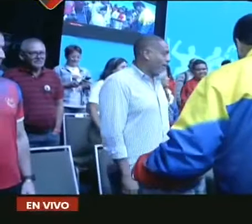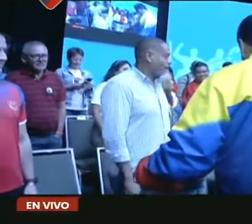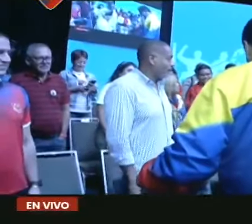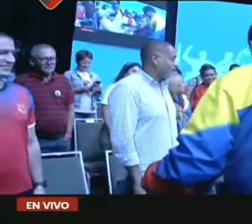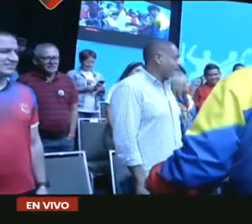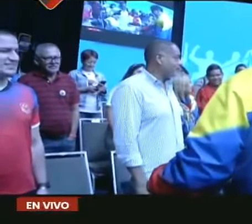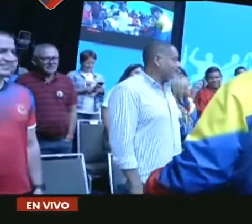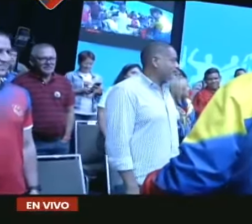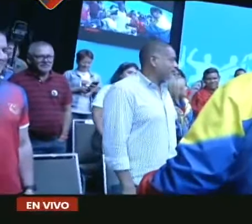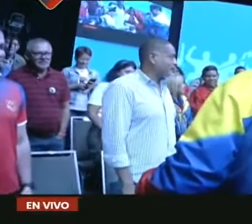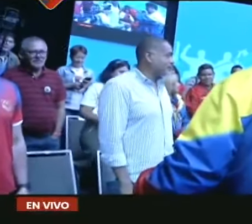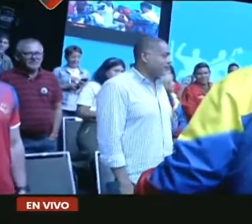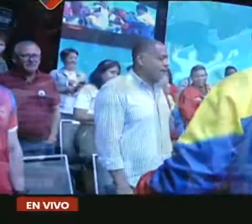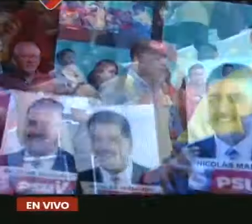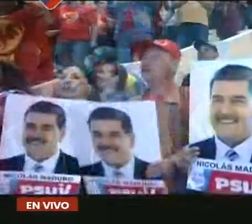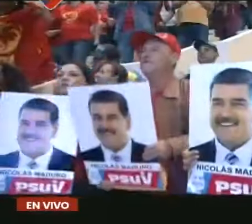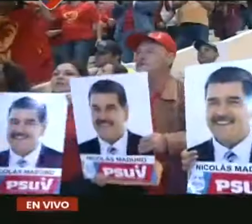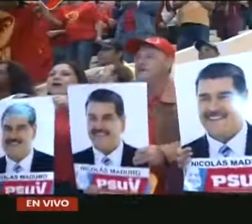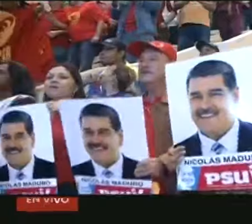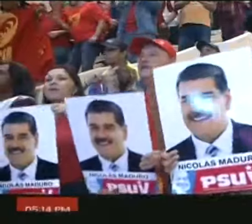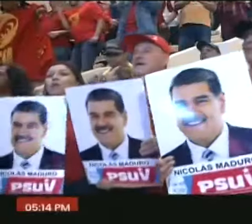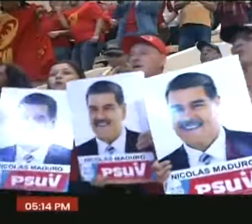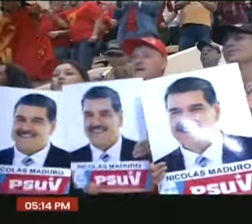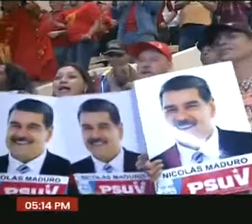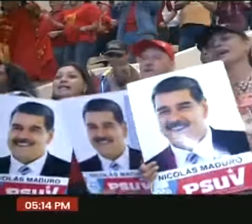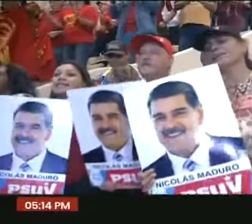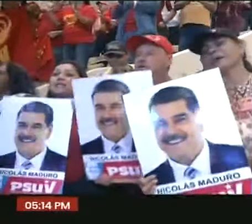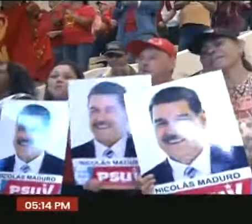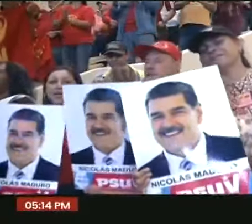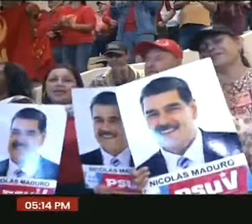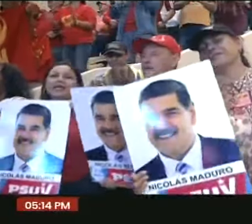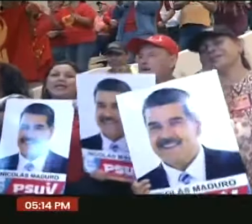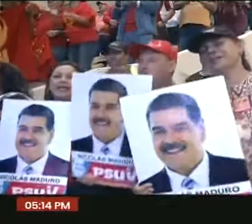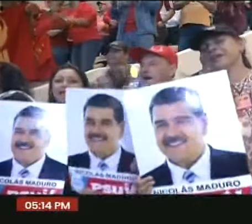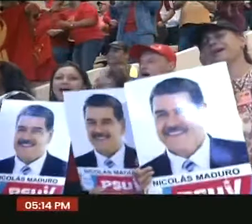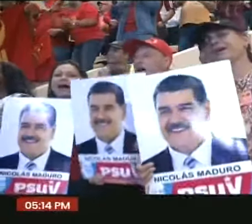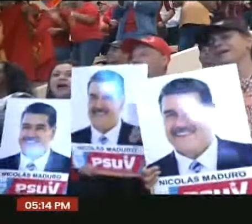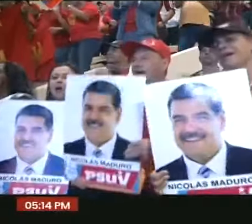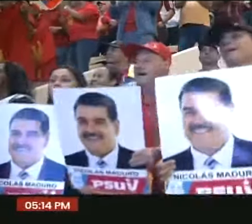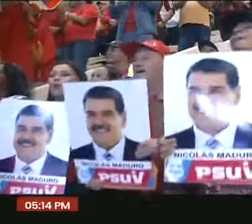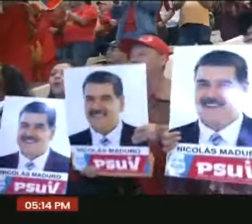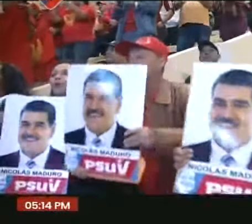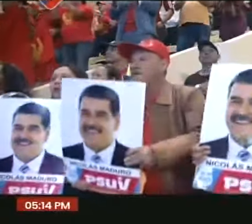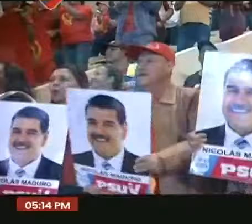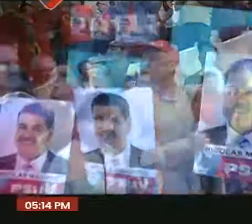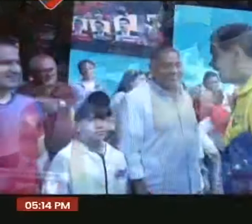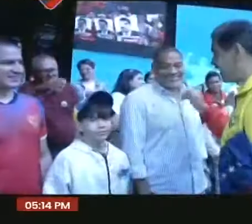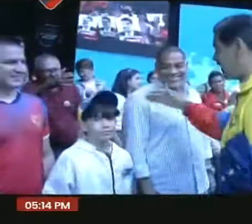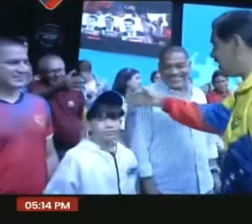Que vaya juntando leña por si la lucha se enfría. ¡Va a